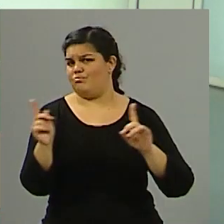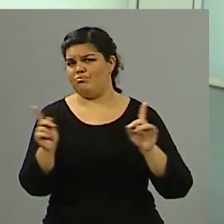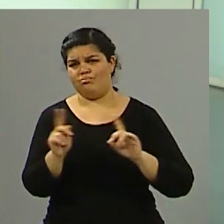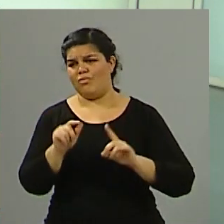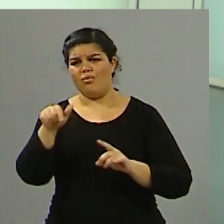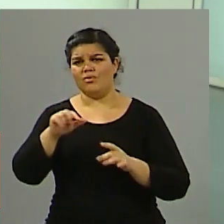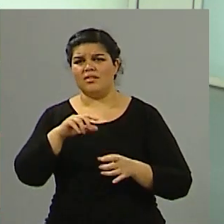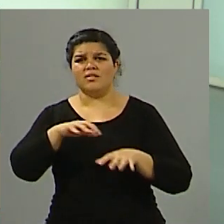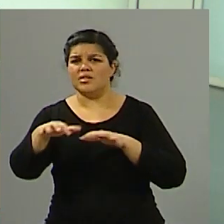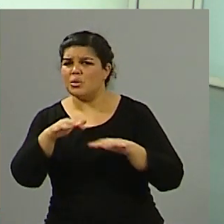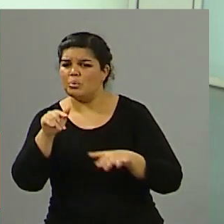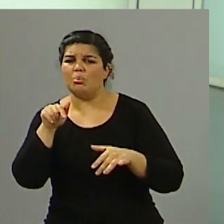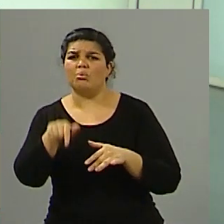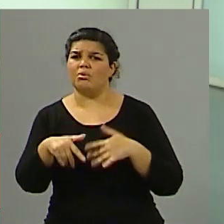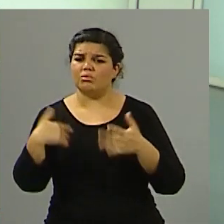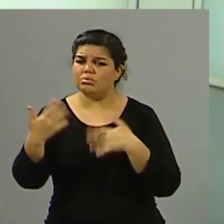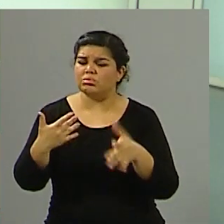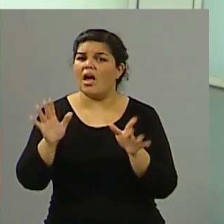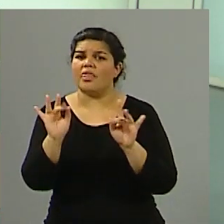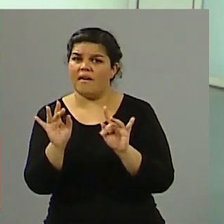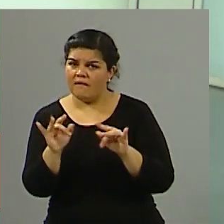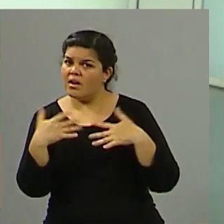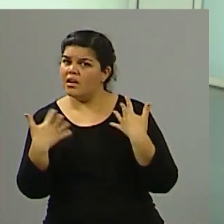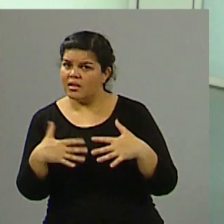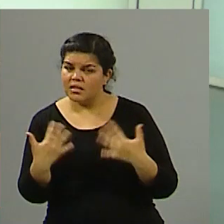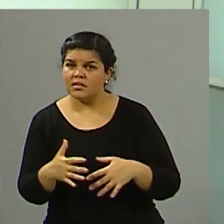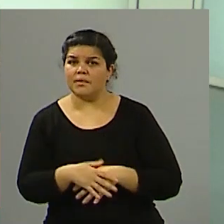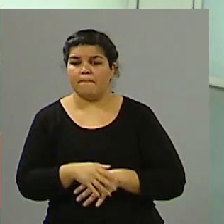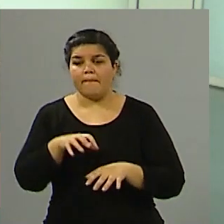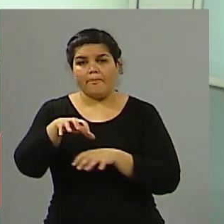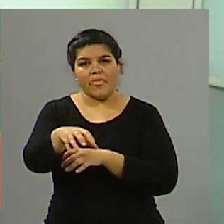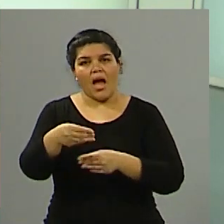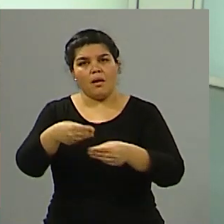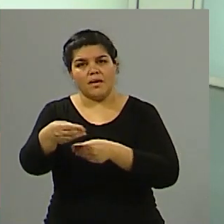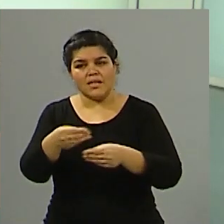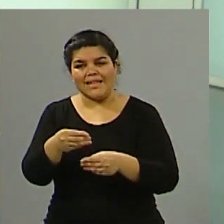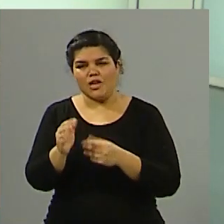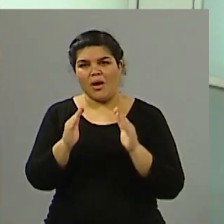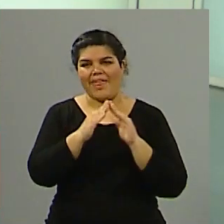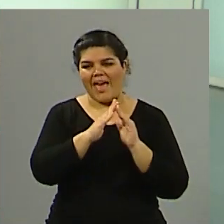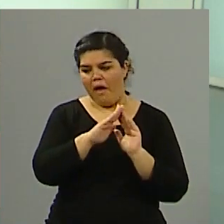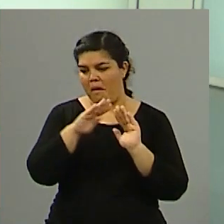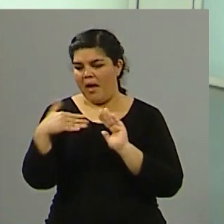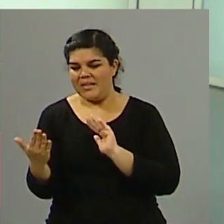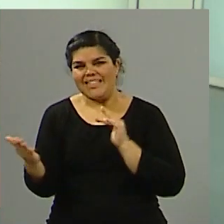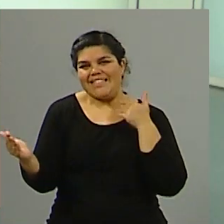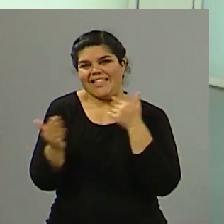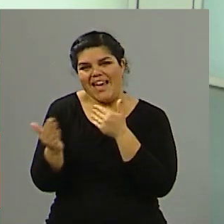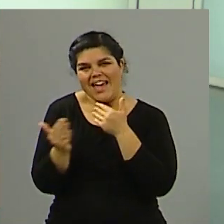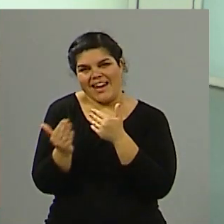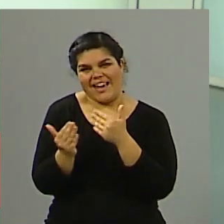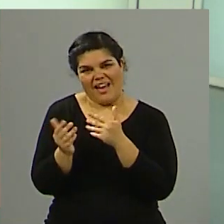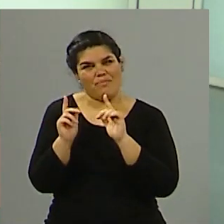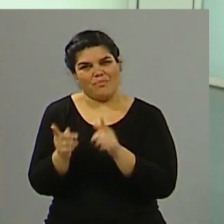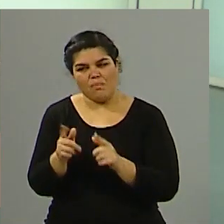y obviamente son los más próximos que tenemos, ¿no? El almacenero es el que está en el barrio, el que de alguna manera